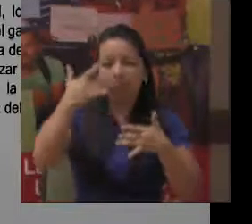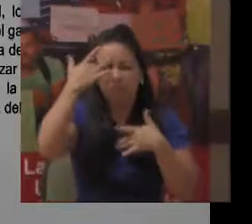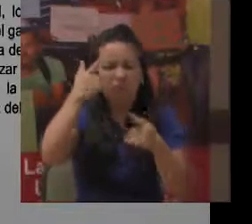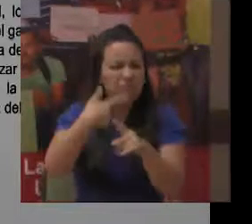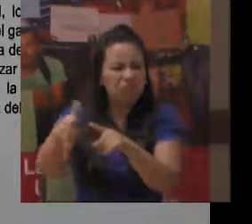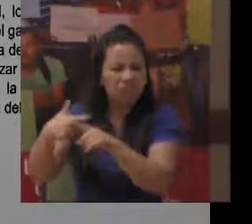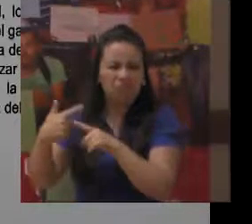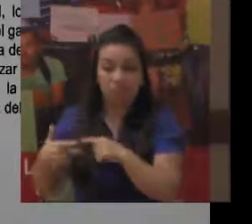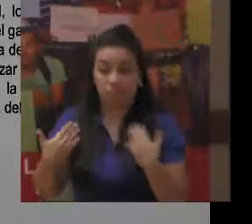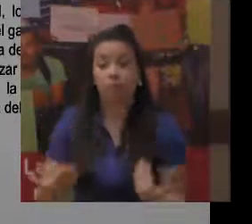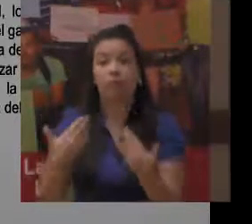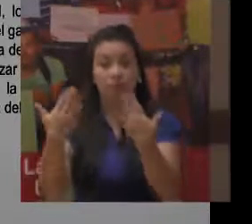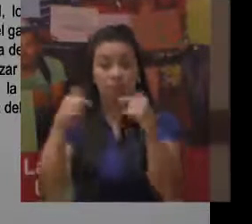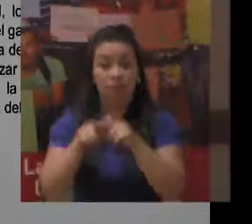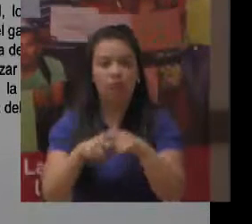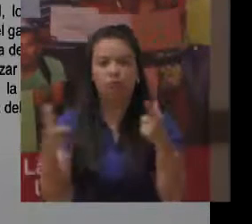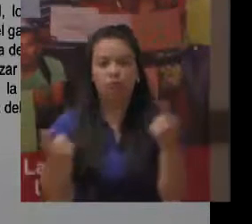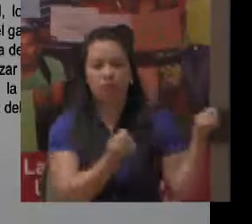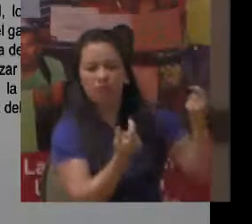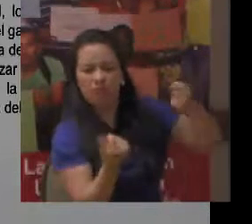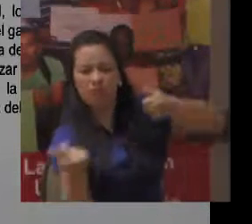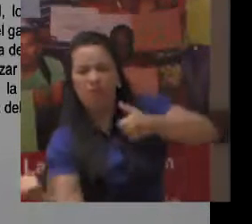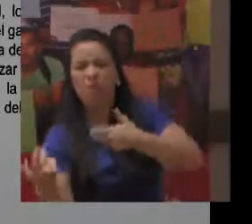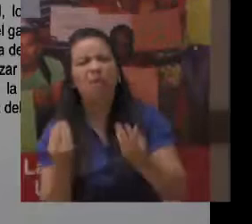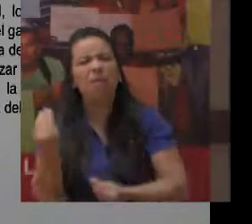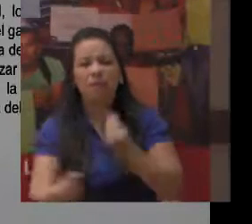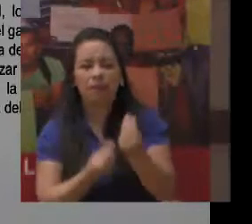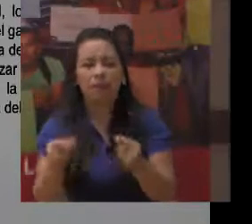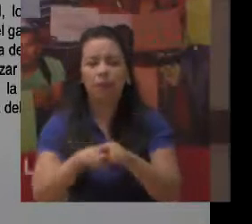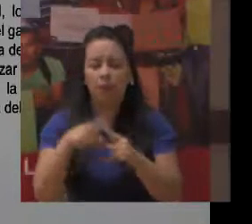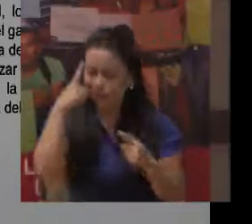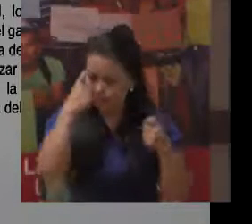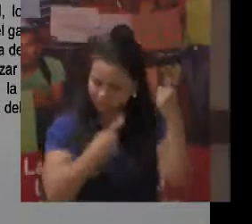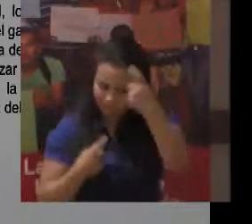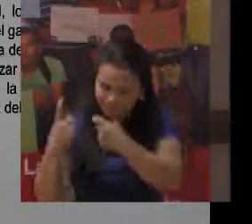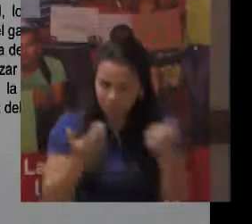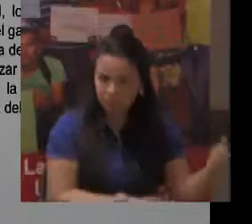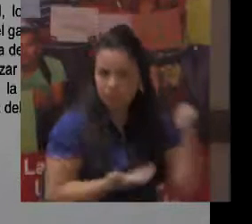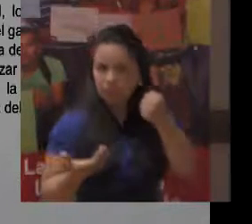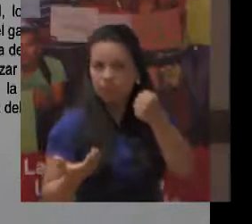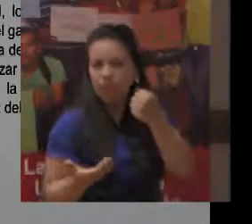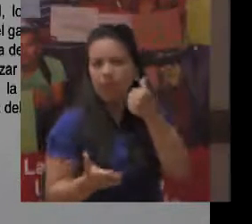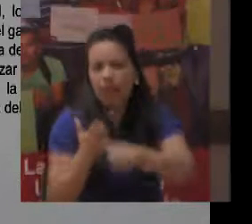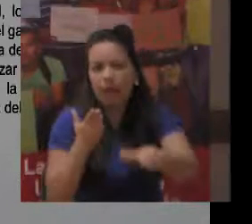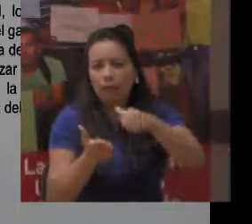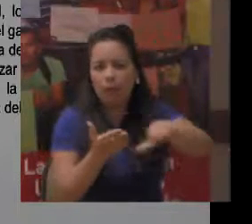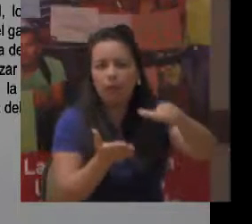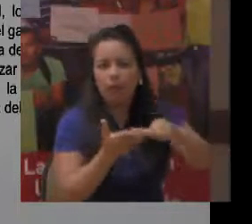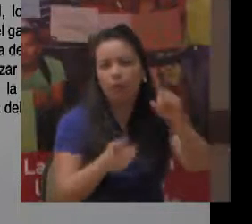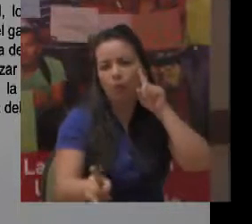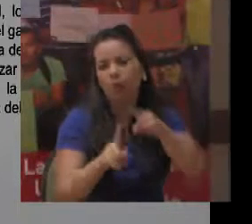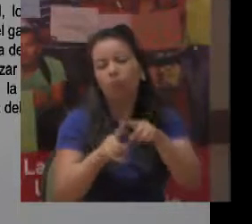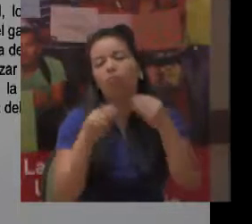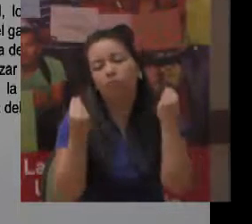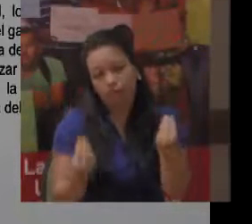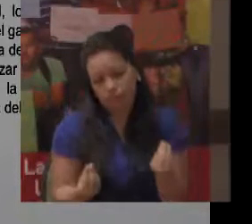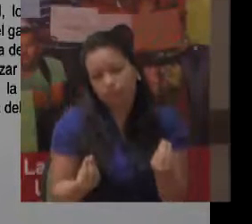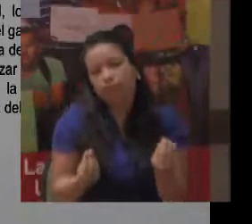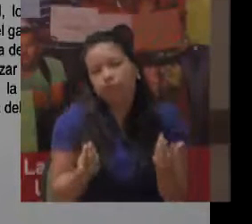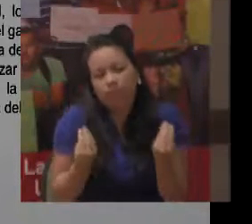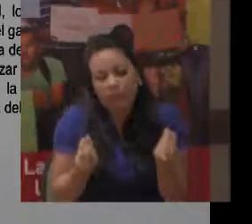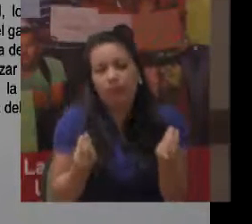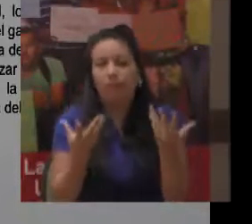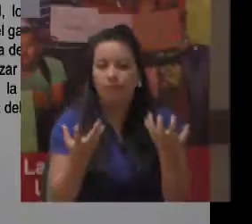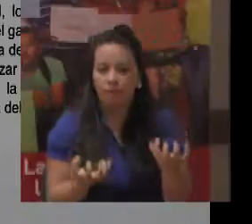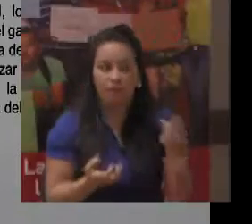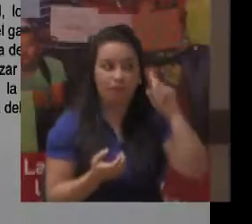contractuales y de ejecución presupuestal, haciendo una racionalización del gasto, siempre apuntándole a los principios de austeridad dados